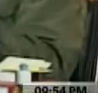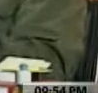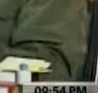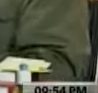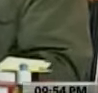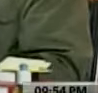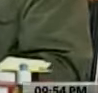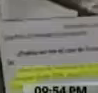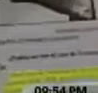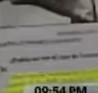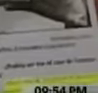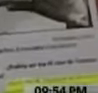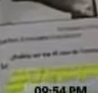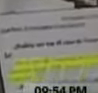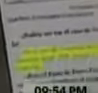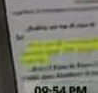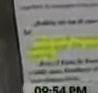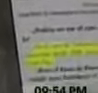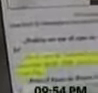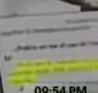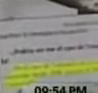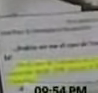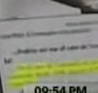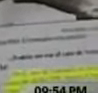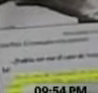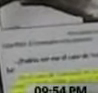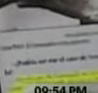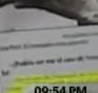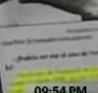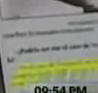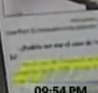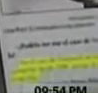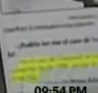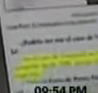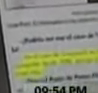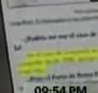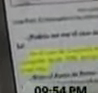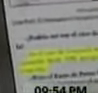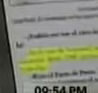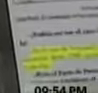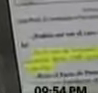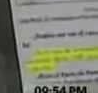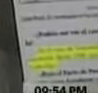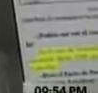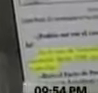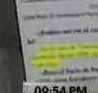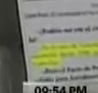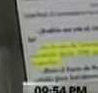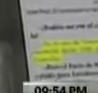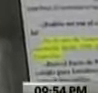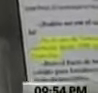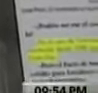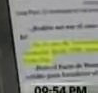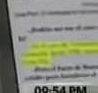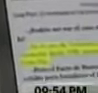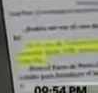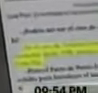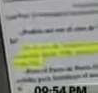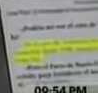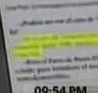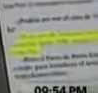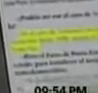Decía este caballero, Arturo Lar Prieti, 25 de septiembre del